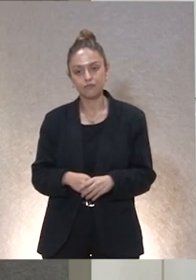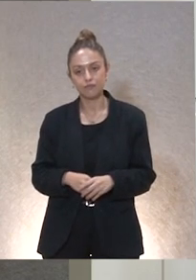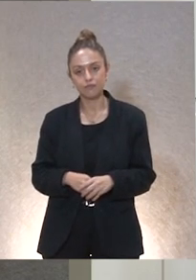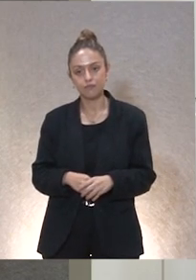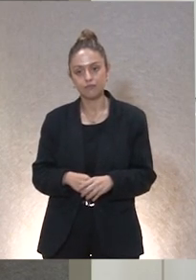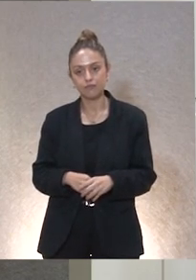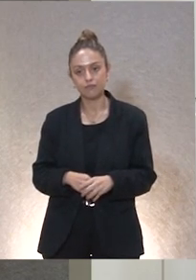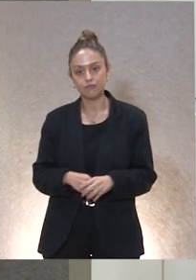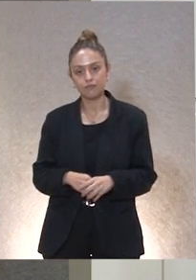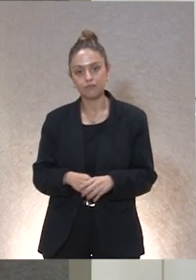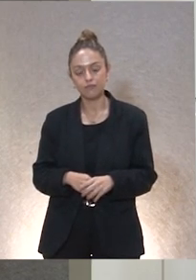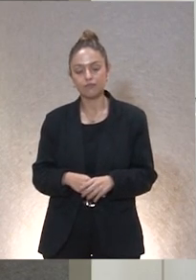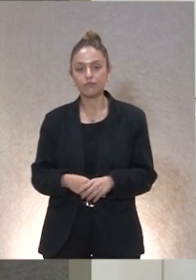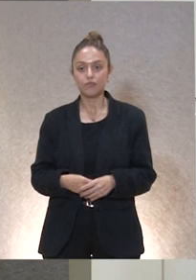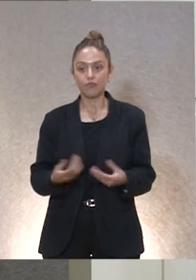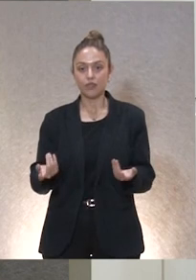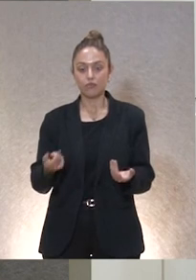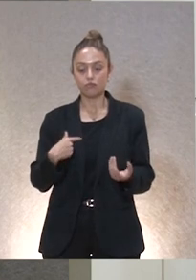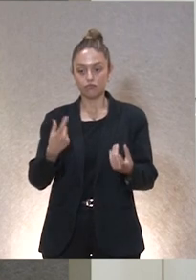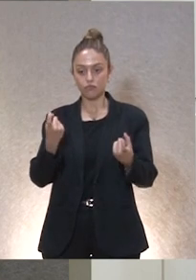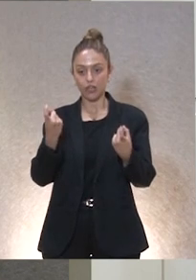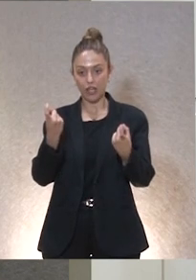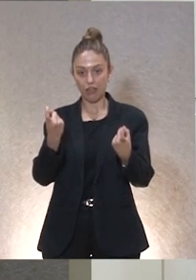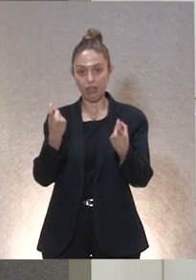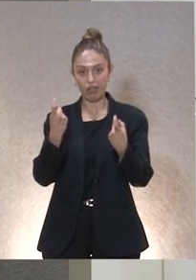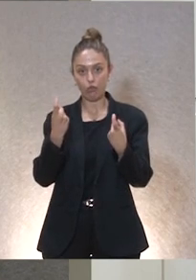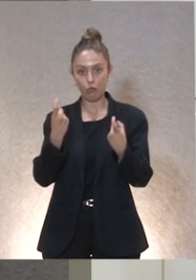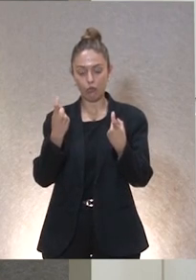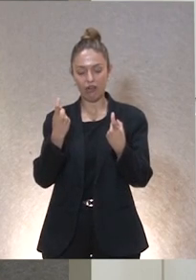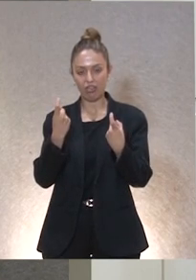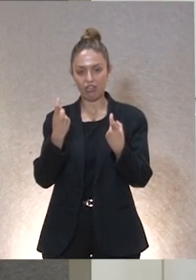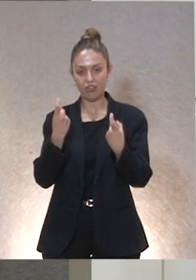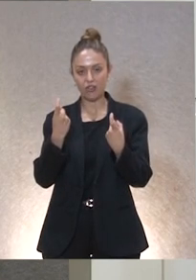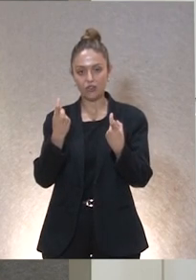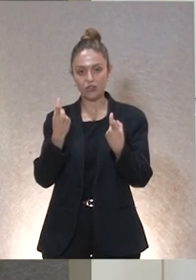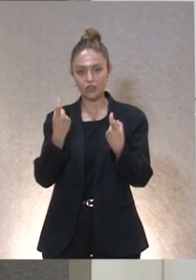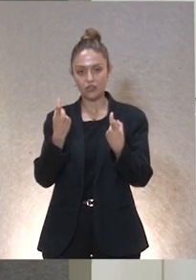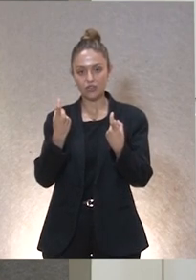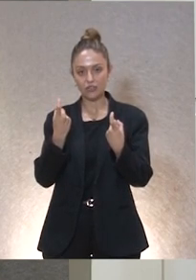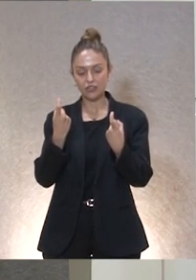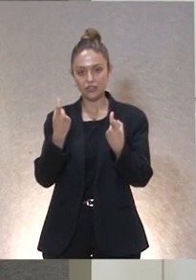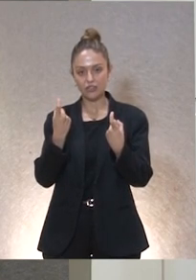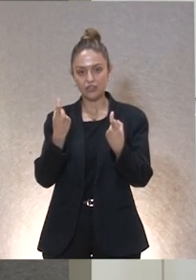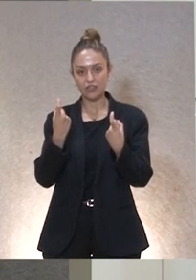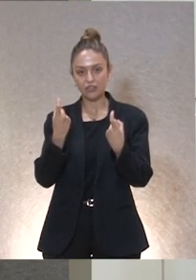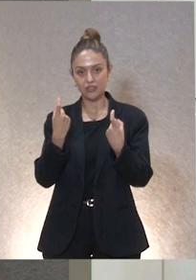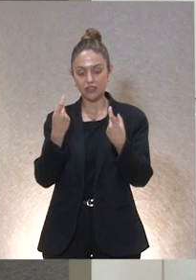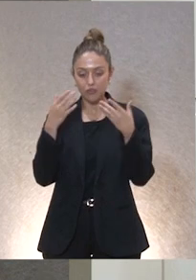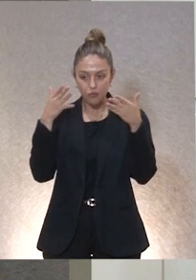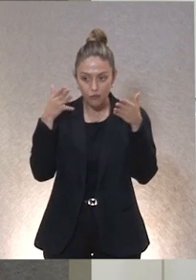eh era una educación Pues que eh más que también esta enfocada en en